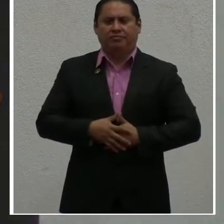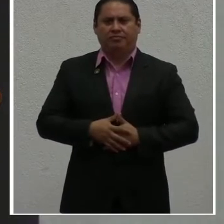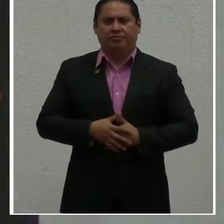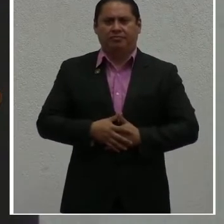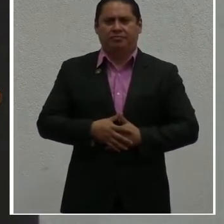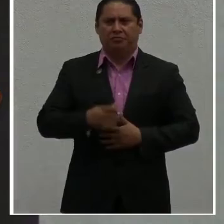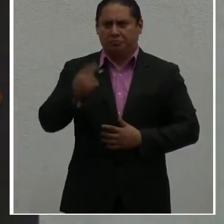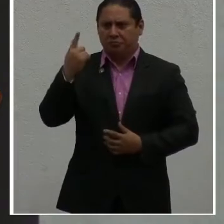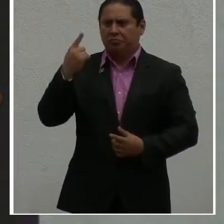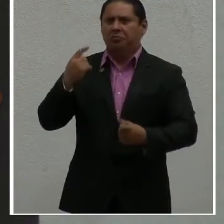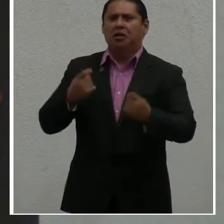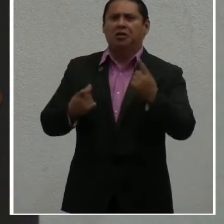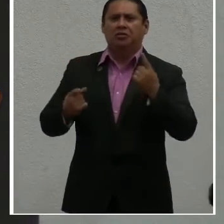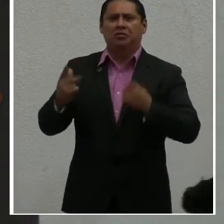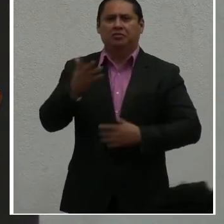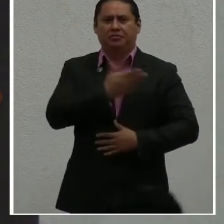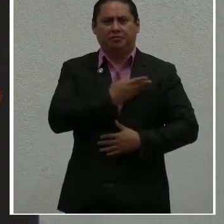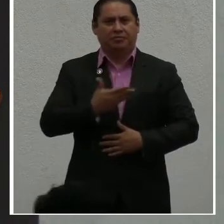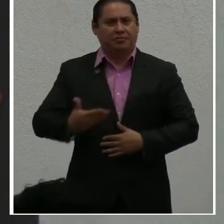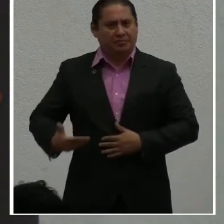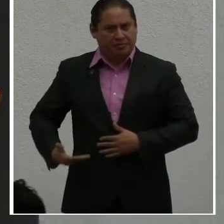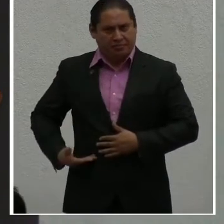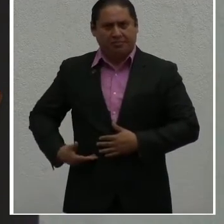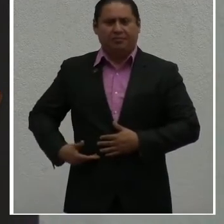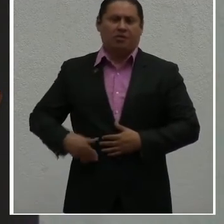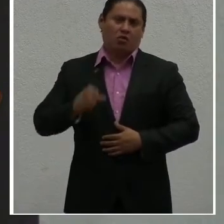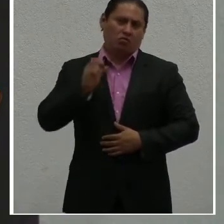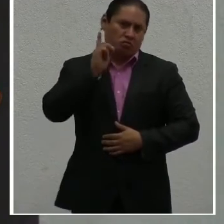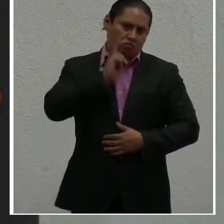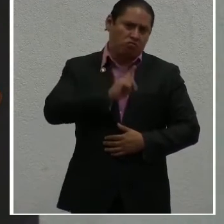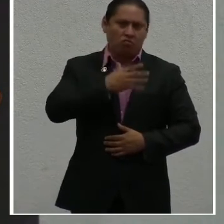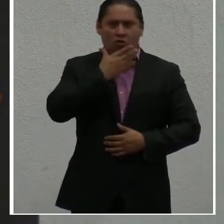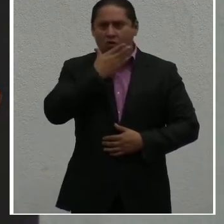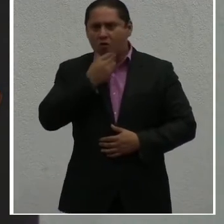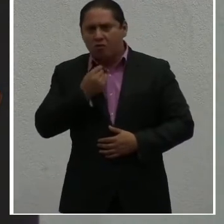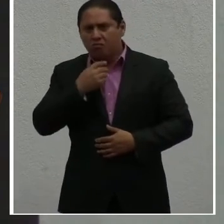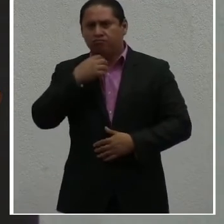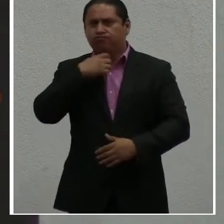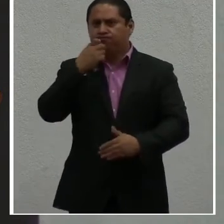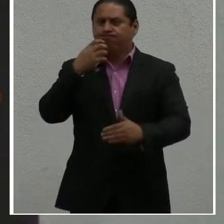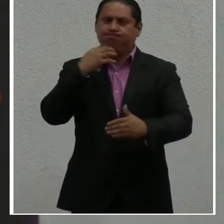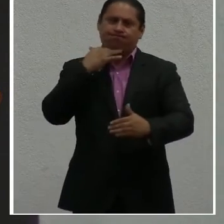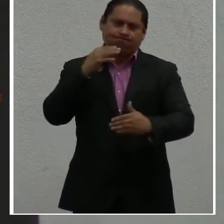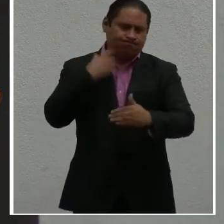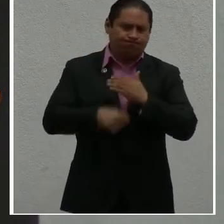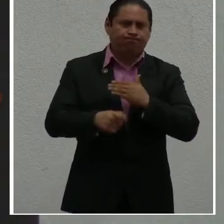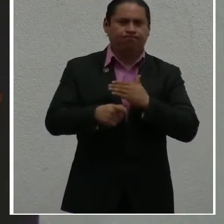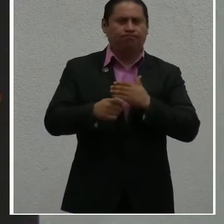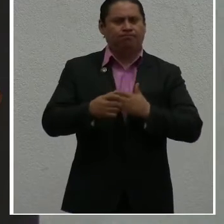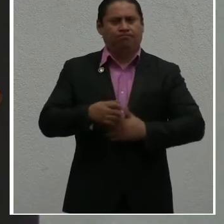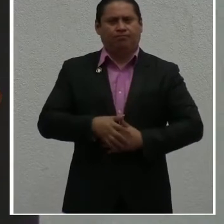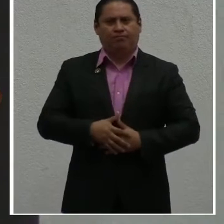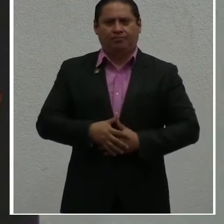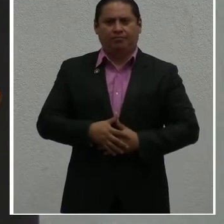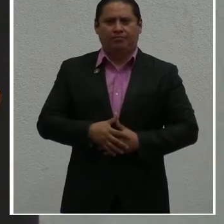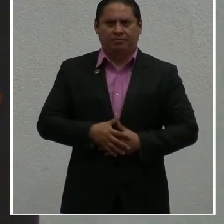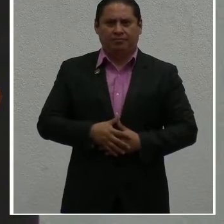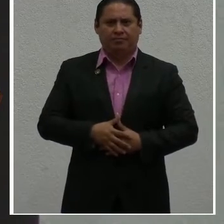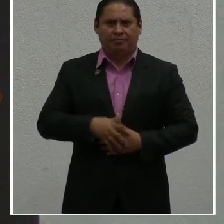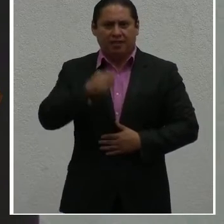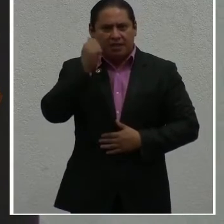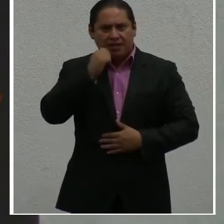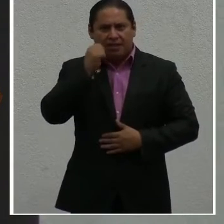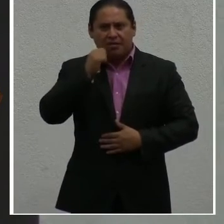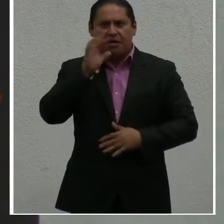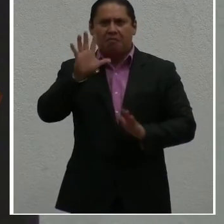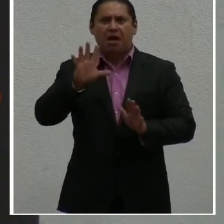aquellos presidentes y presidentas corruptos o corruptas que se han estado sumando a